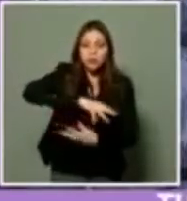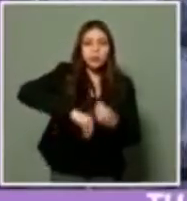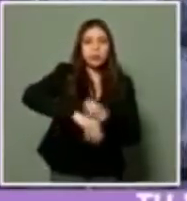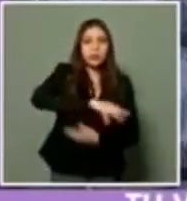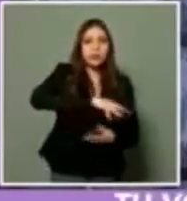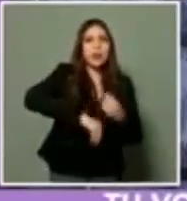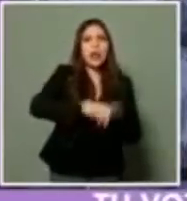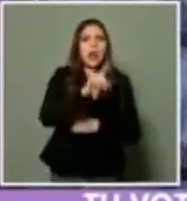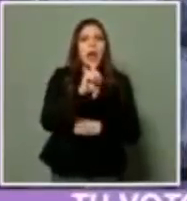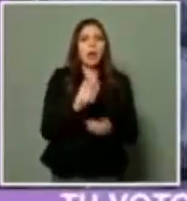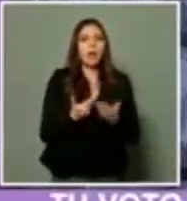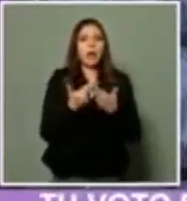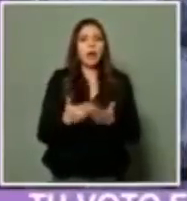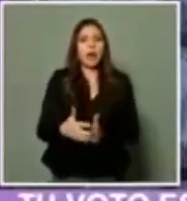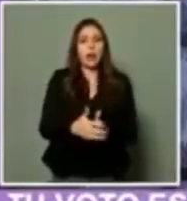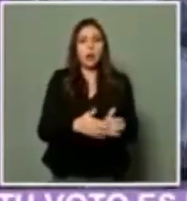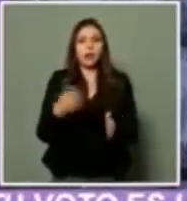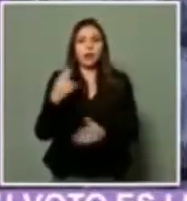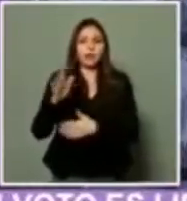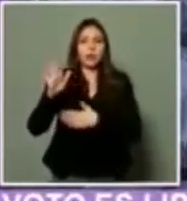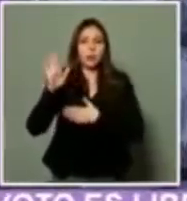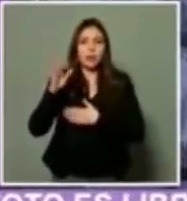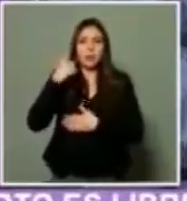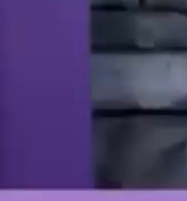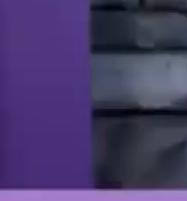Estamos comprometidos a cambiar de raíz.